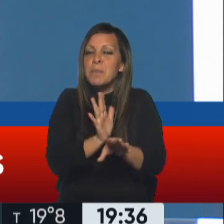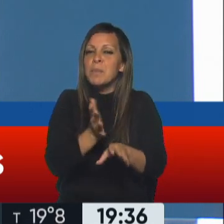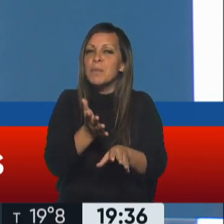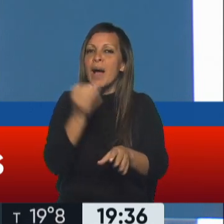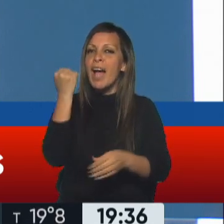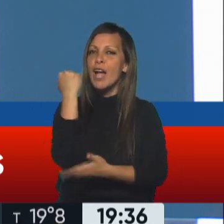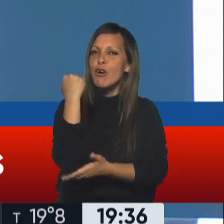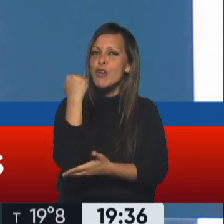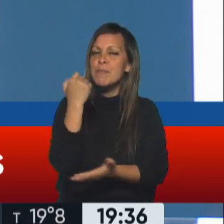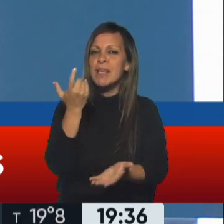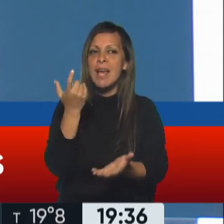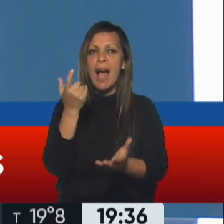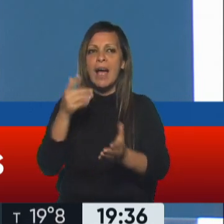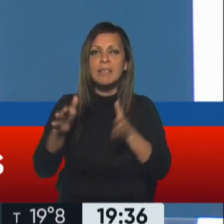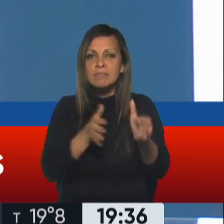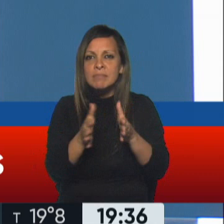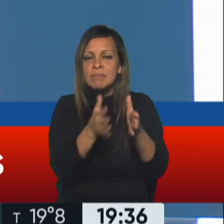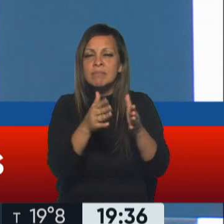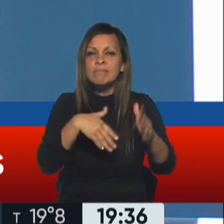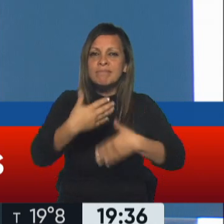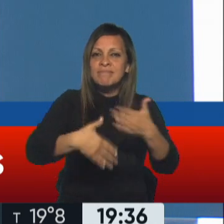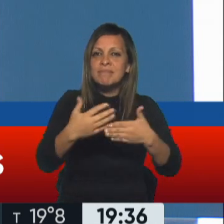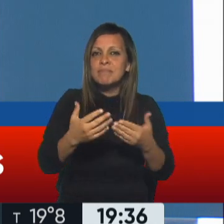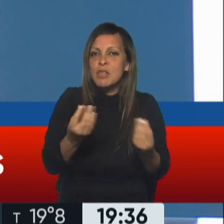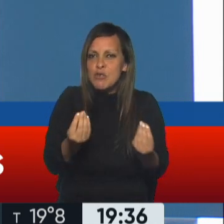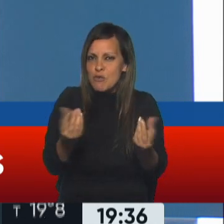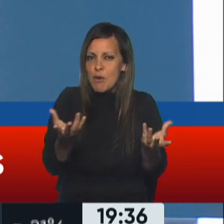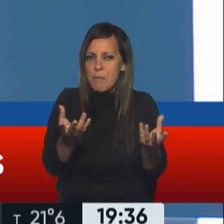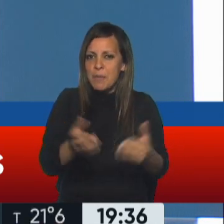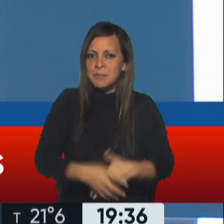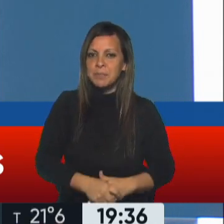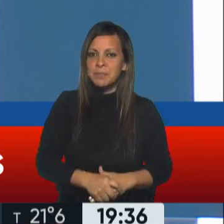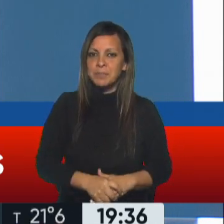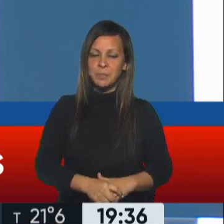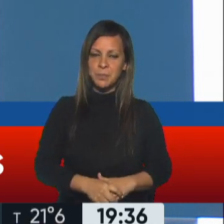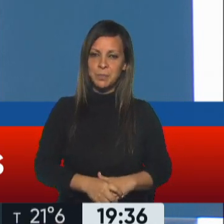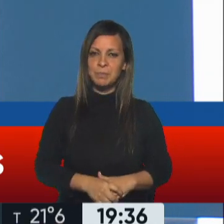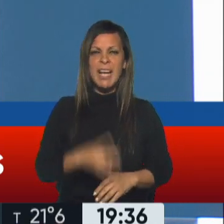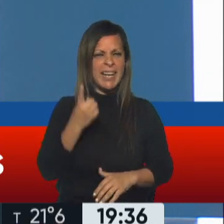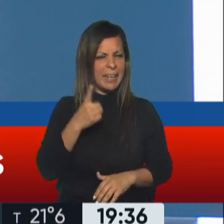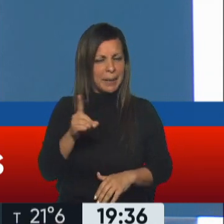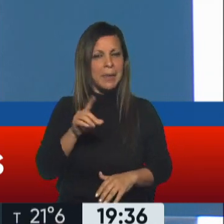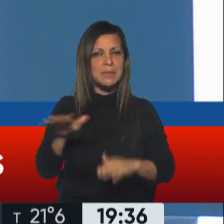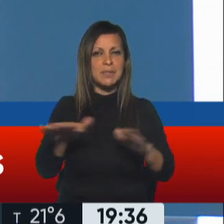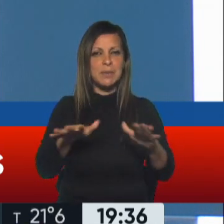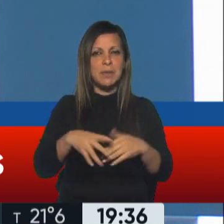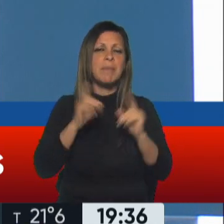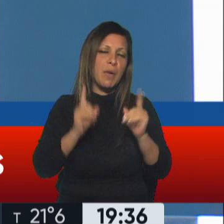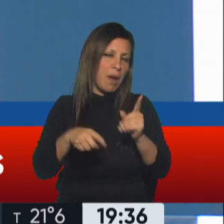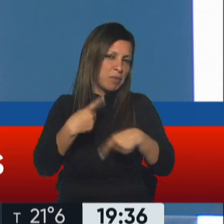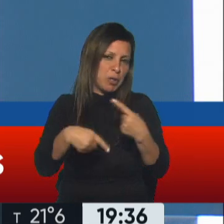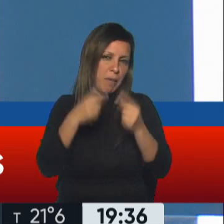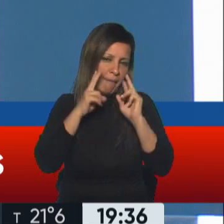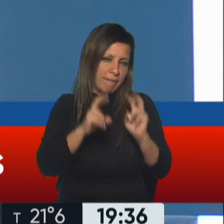economía y los ejes para llevarla adelante en el ámbito empresarial que tuvo en la gestión anterior. Bueno, raro, por supuesto que igual seguiremos abordando el